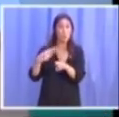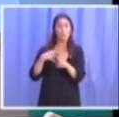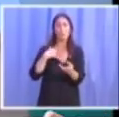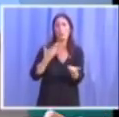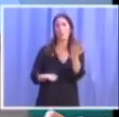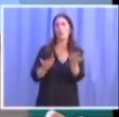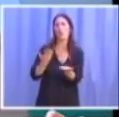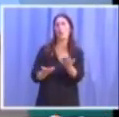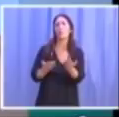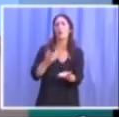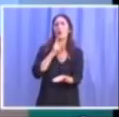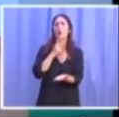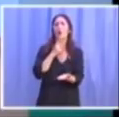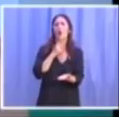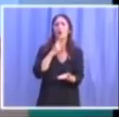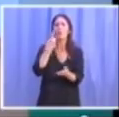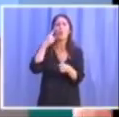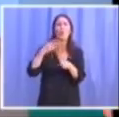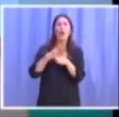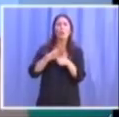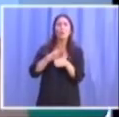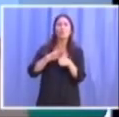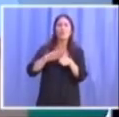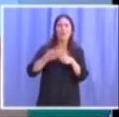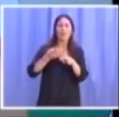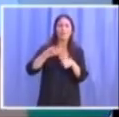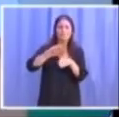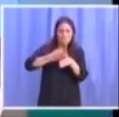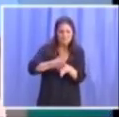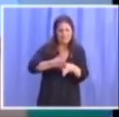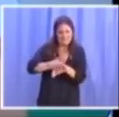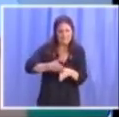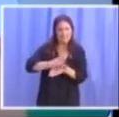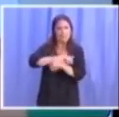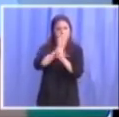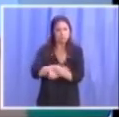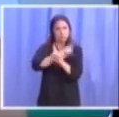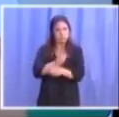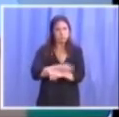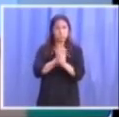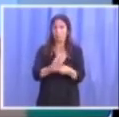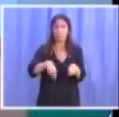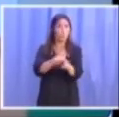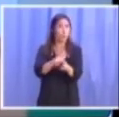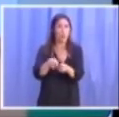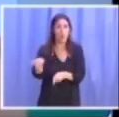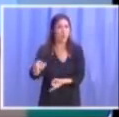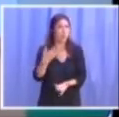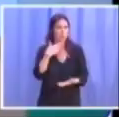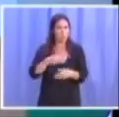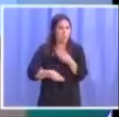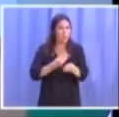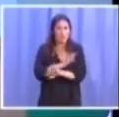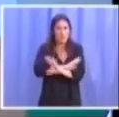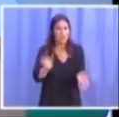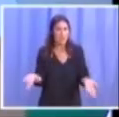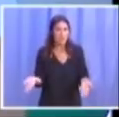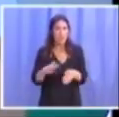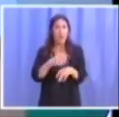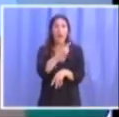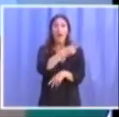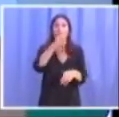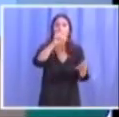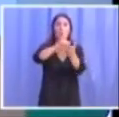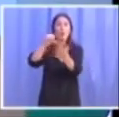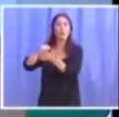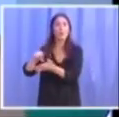comparar con la de un cuchillo sin hoja a la que le falta el mango. O sea, la nada en términos absolutos. Vamos a ver, hay ciudades que